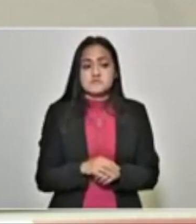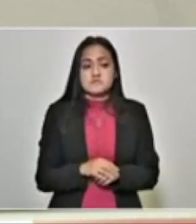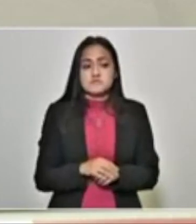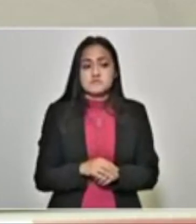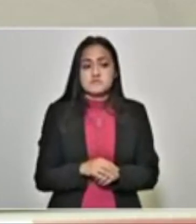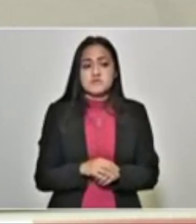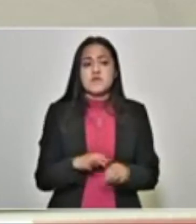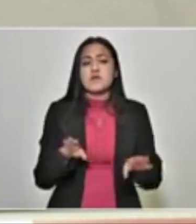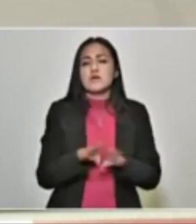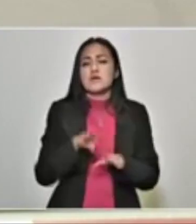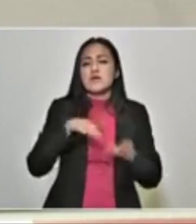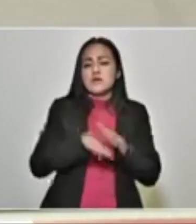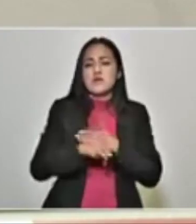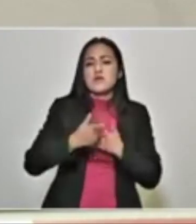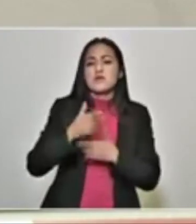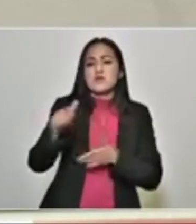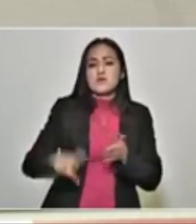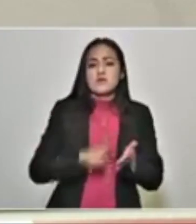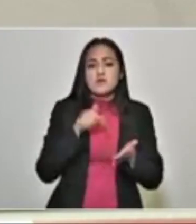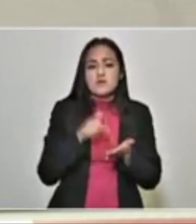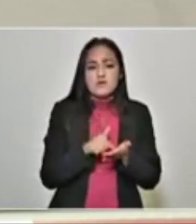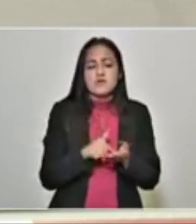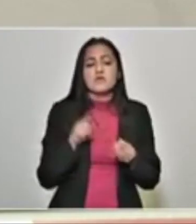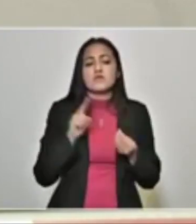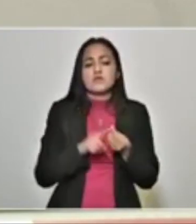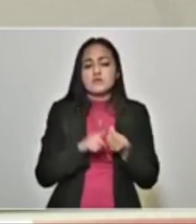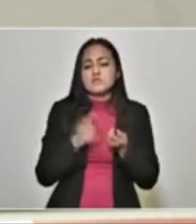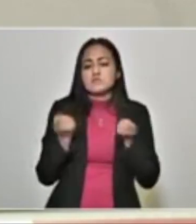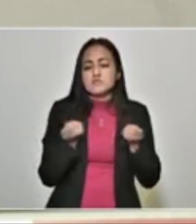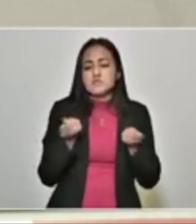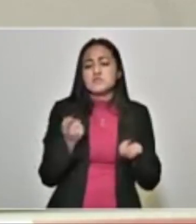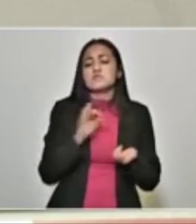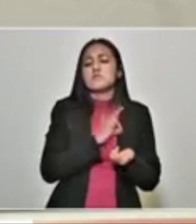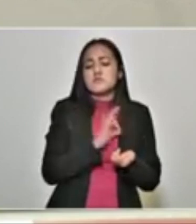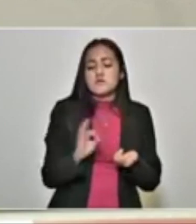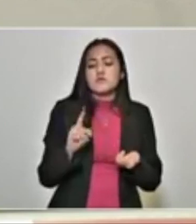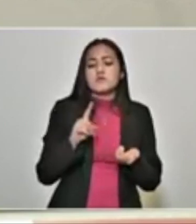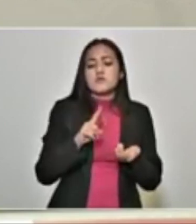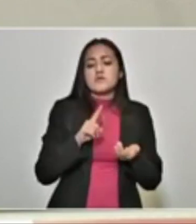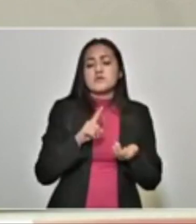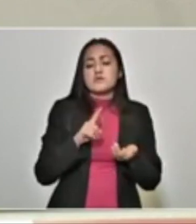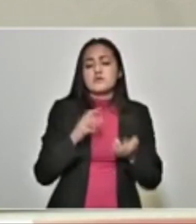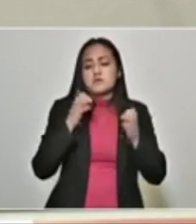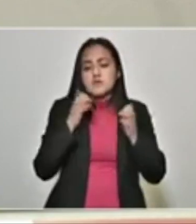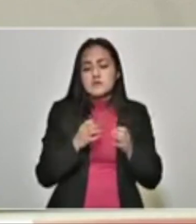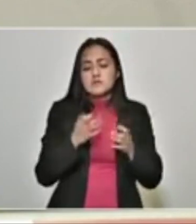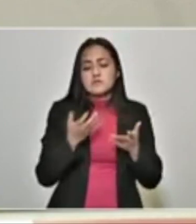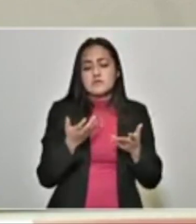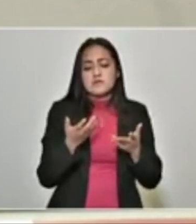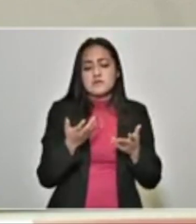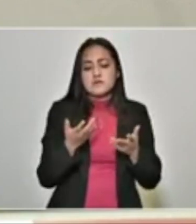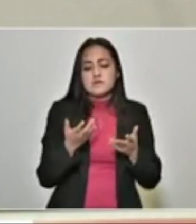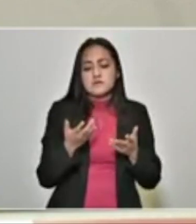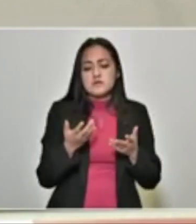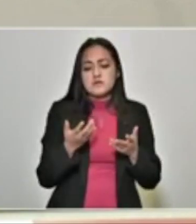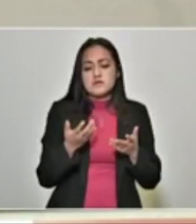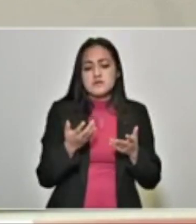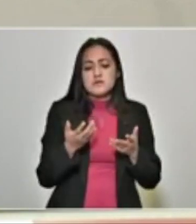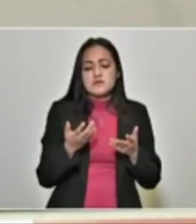no de cuarteles, pero sí de lugares donde estratégicamente, desde donde estratégicamente se pueden